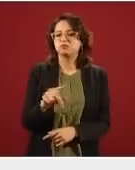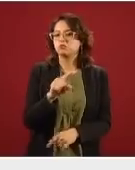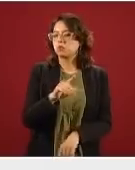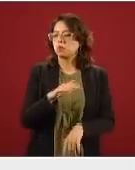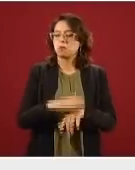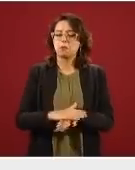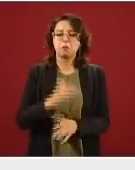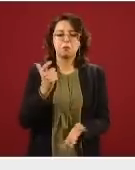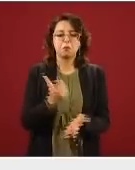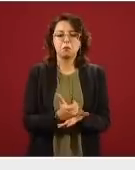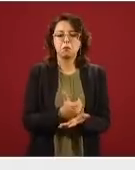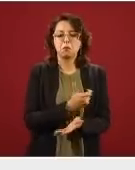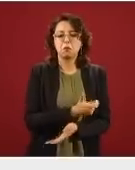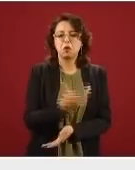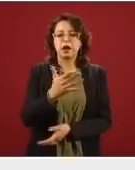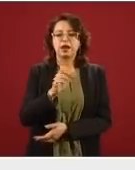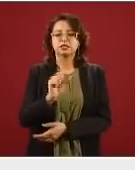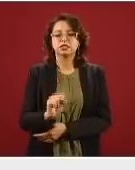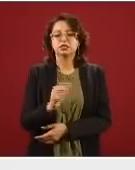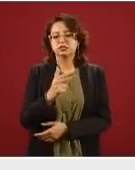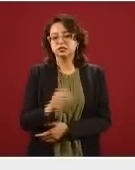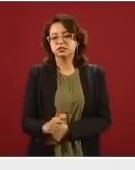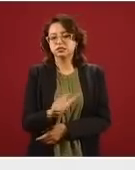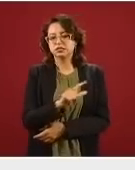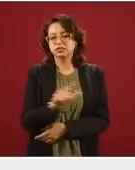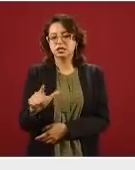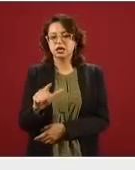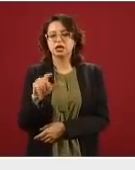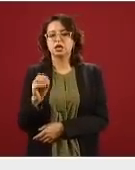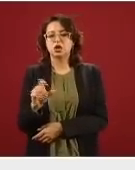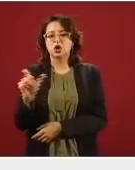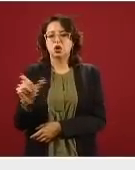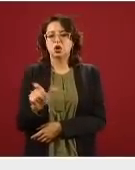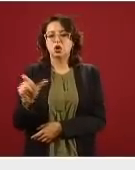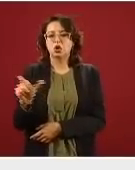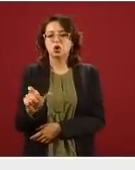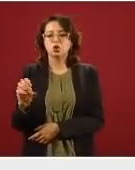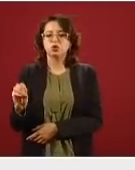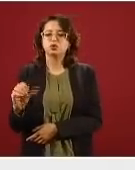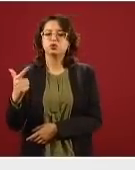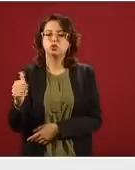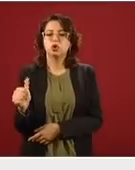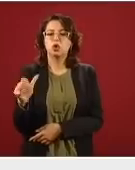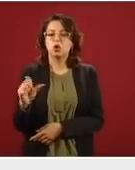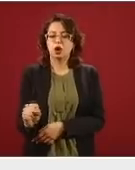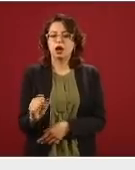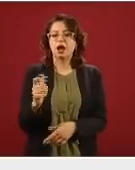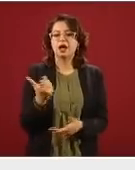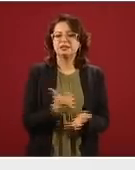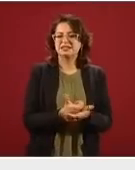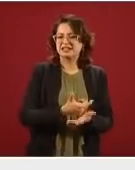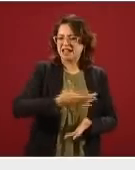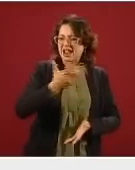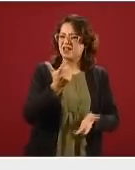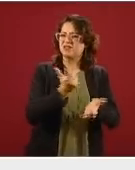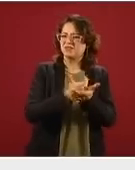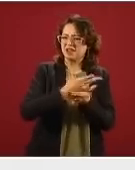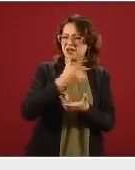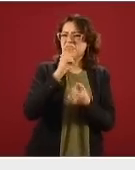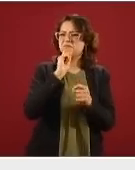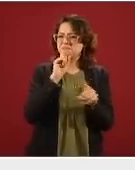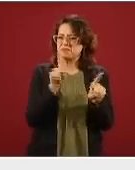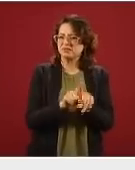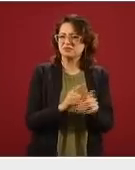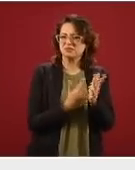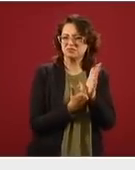la atención que Shell y Oxogas se han estado moviendo este año hacia los precios más altos, y eso nos